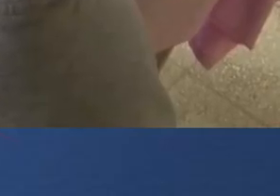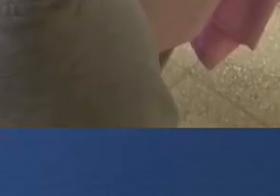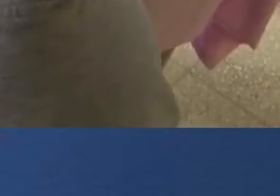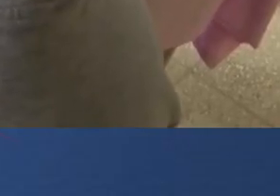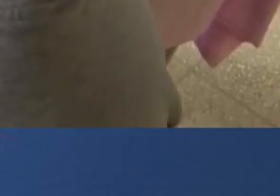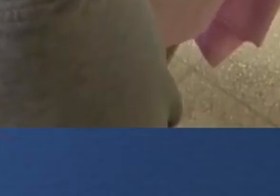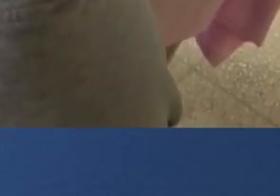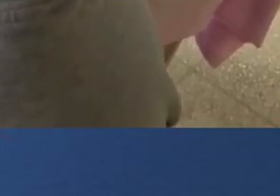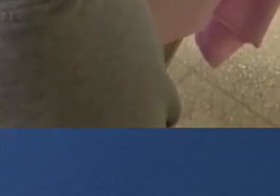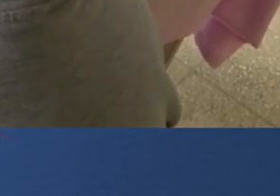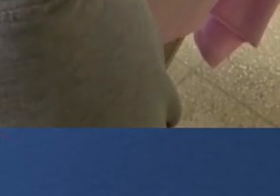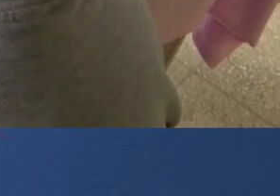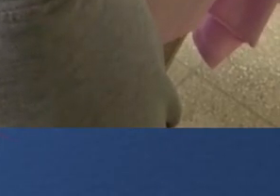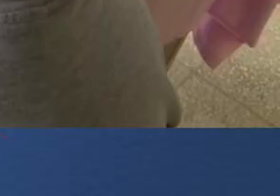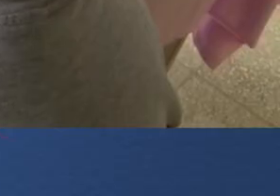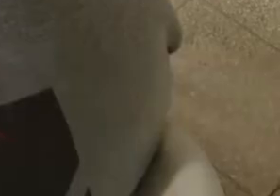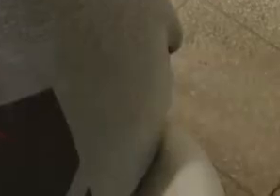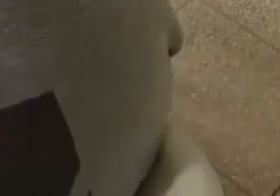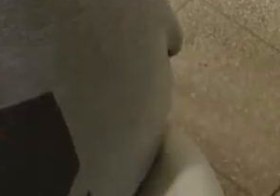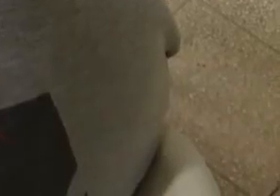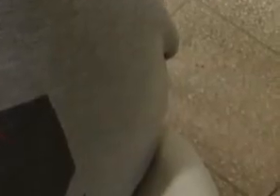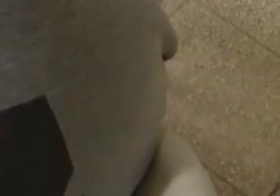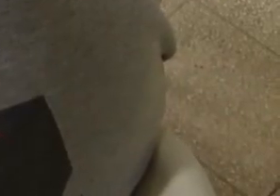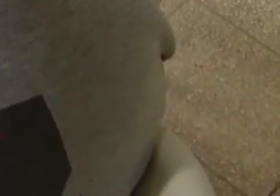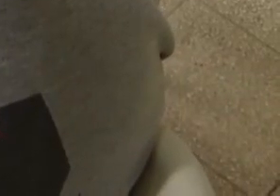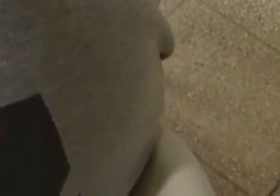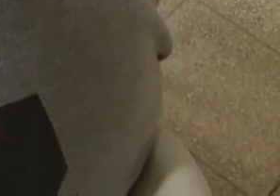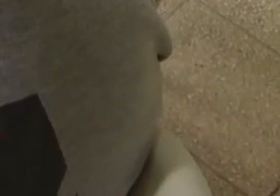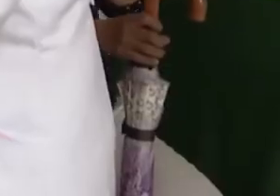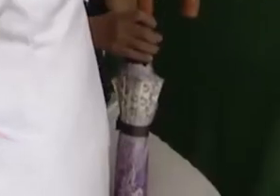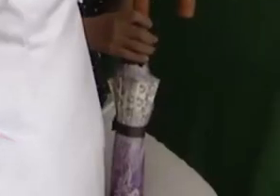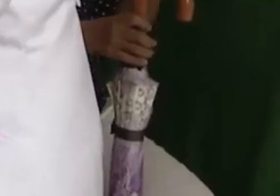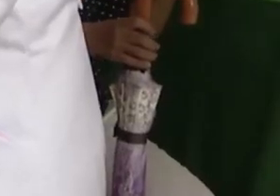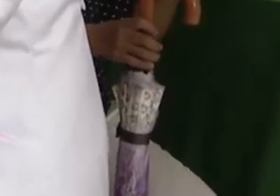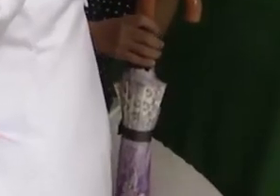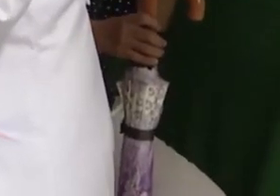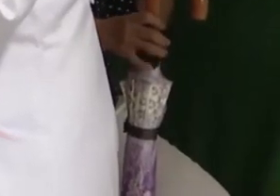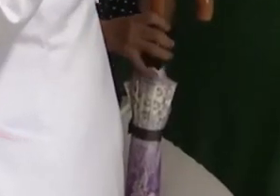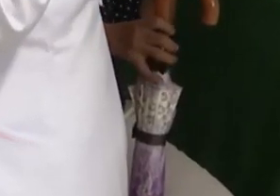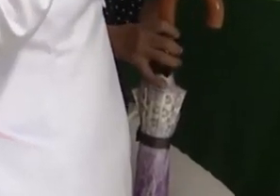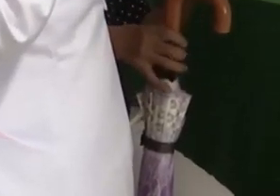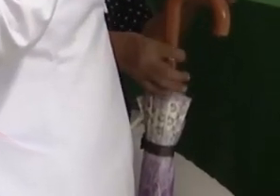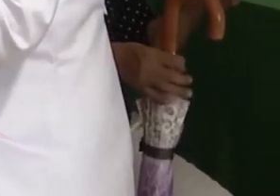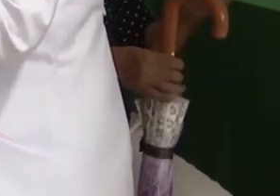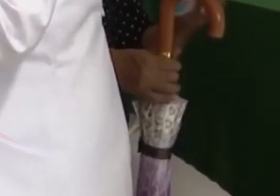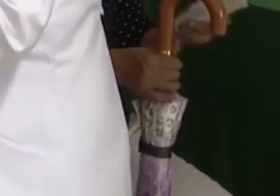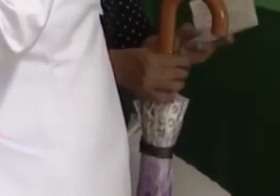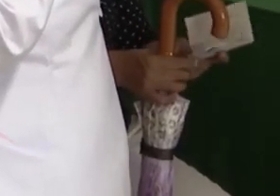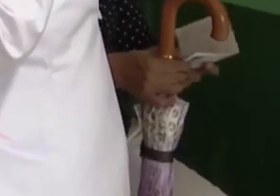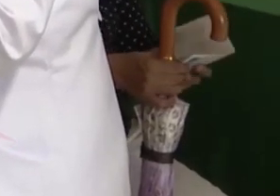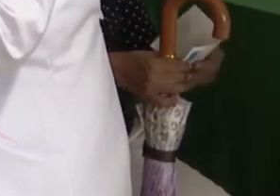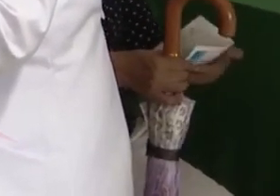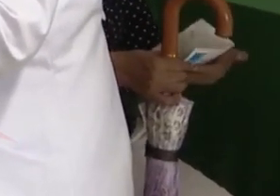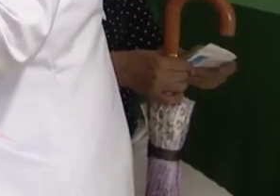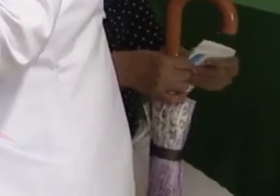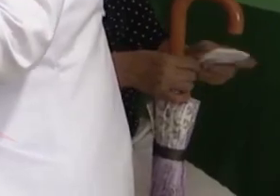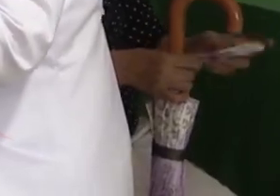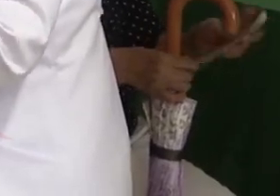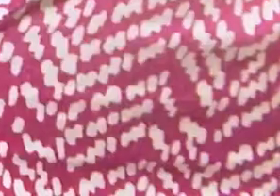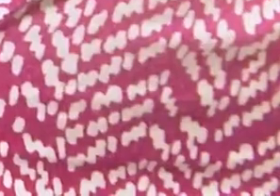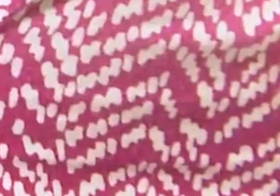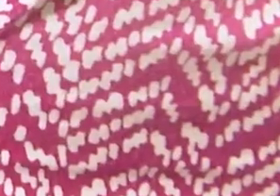en el Centro de Salud. Para el día lunes, las autoridades anunciaron la aplicación de la Covishield en Managua y Carazo.